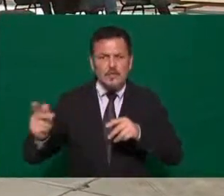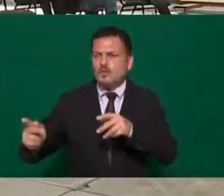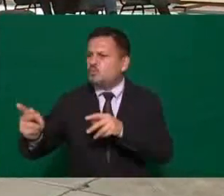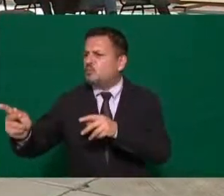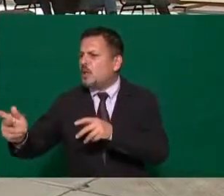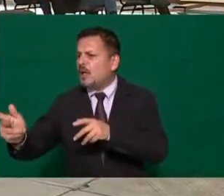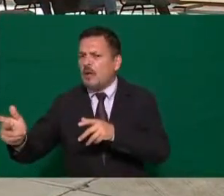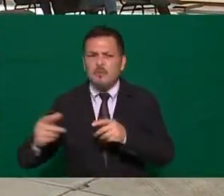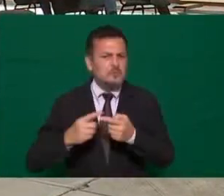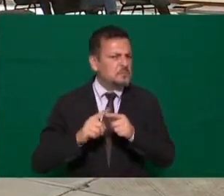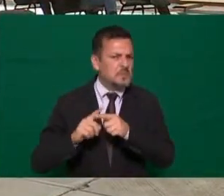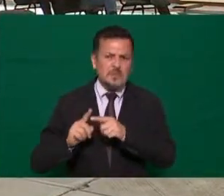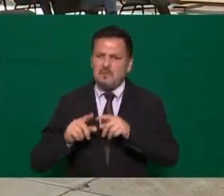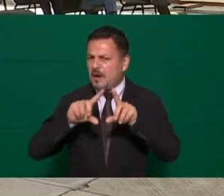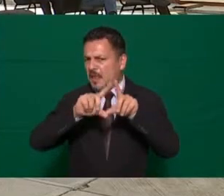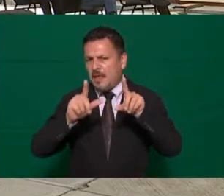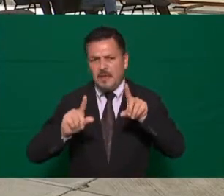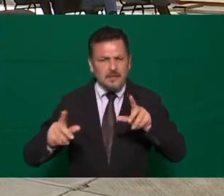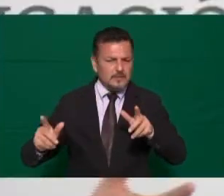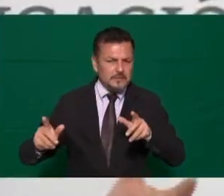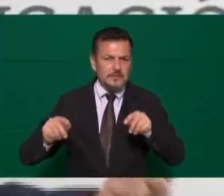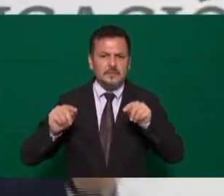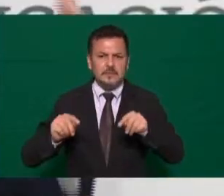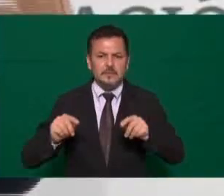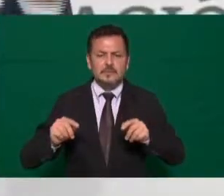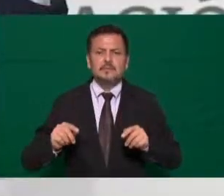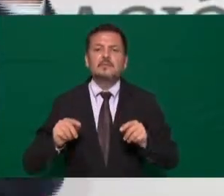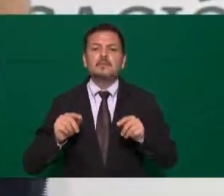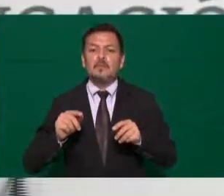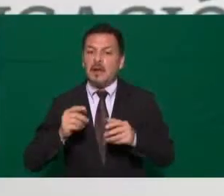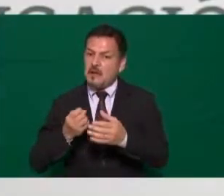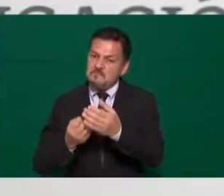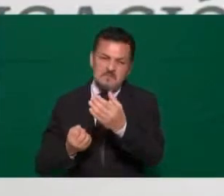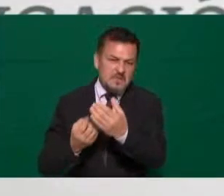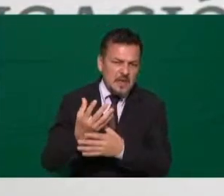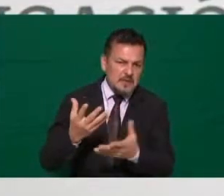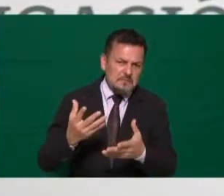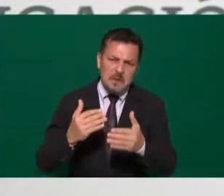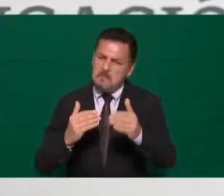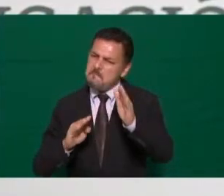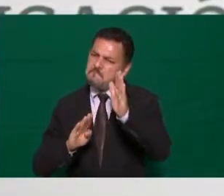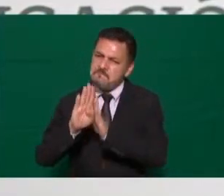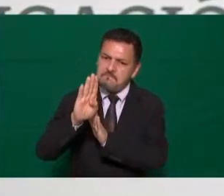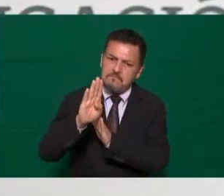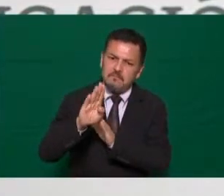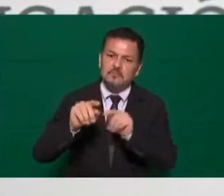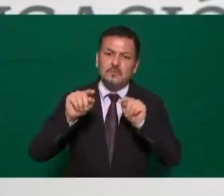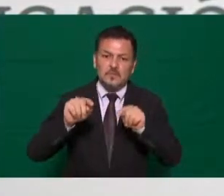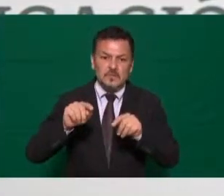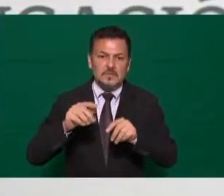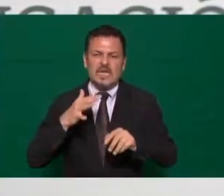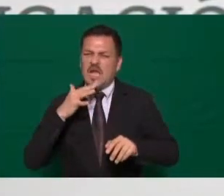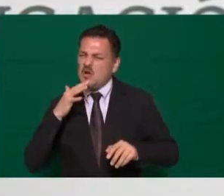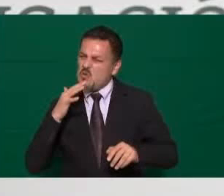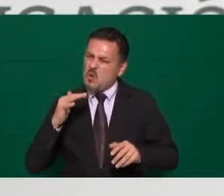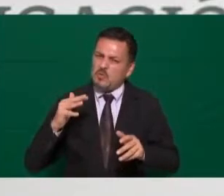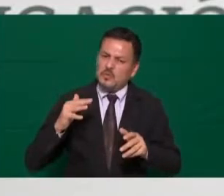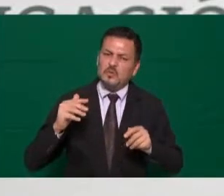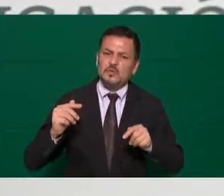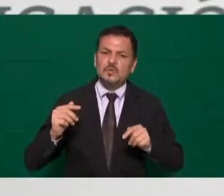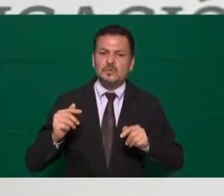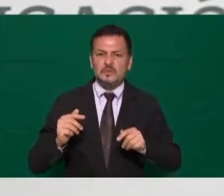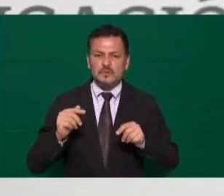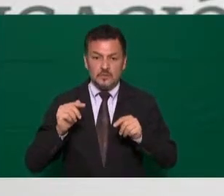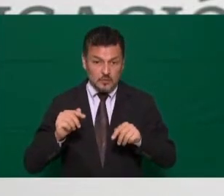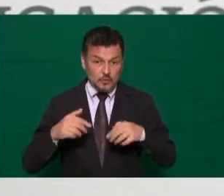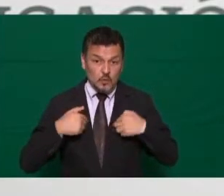pueblos para salir adelante. La corrupción,